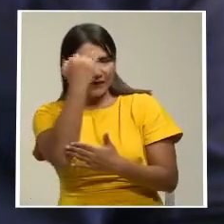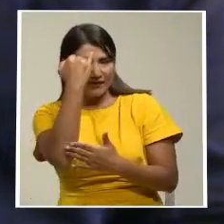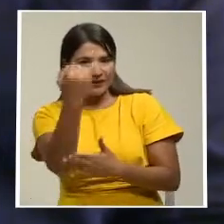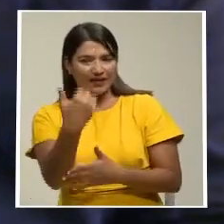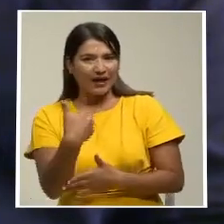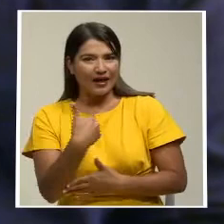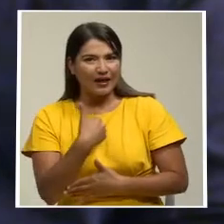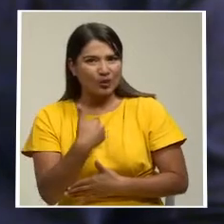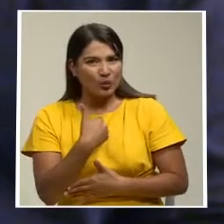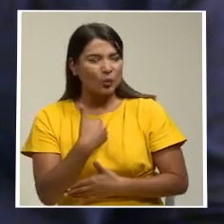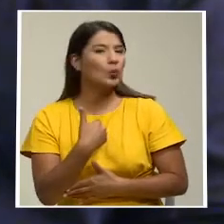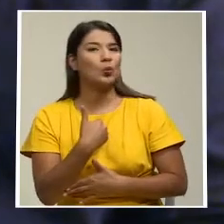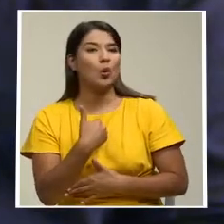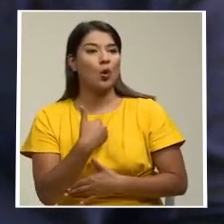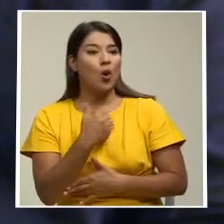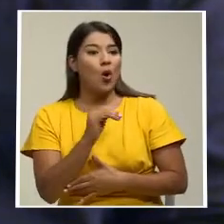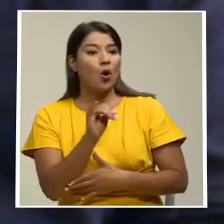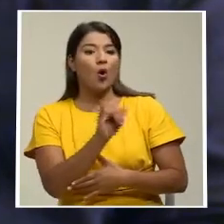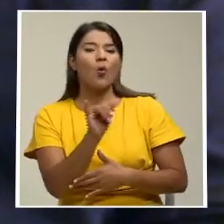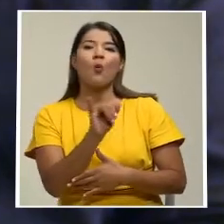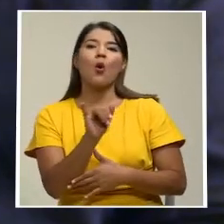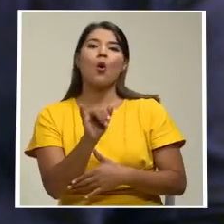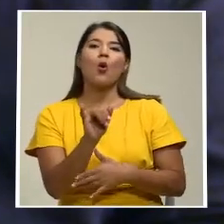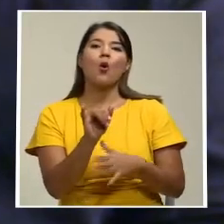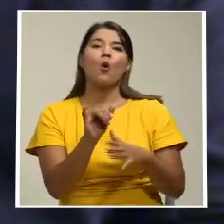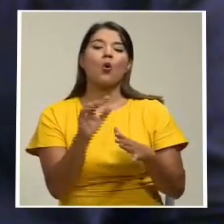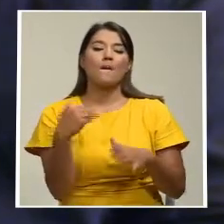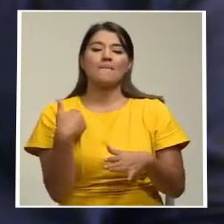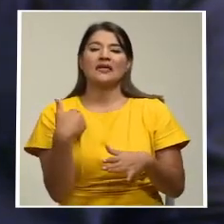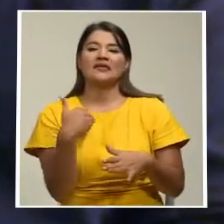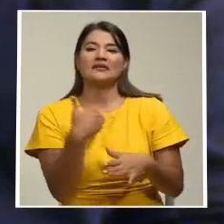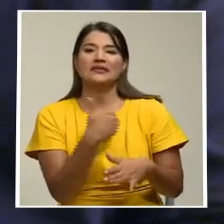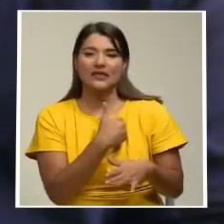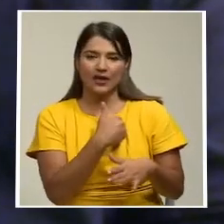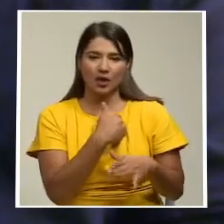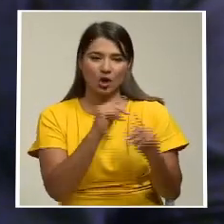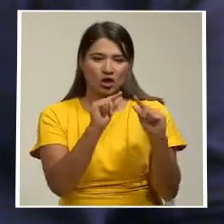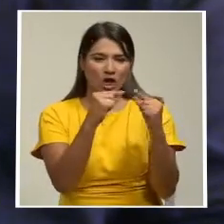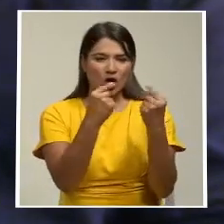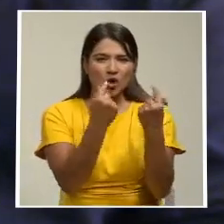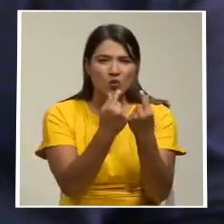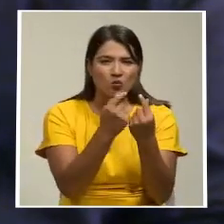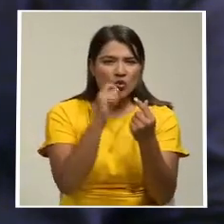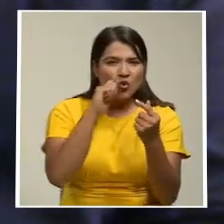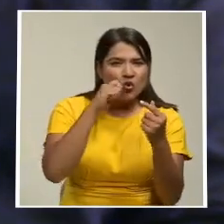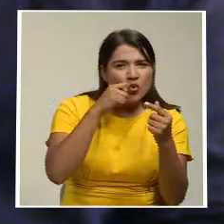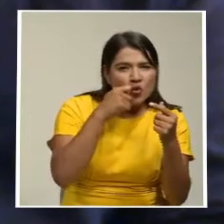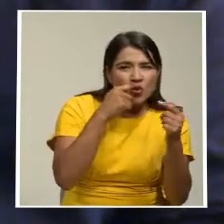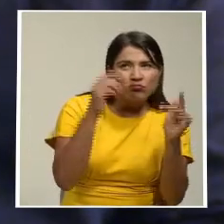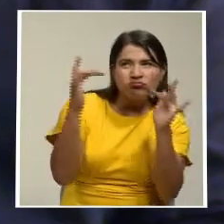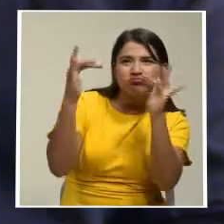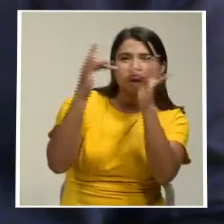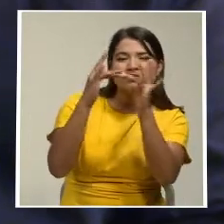de este Ministerio de Asuntos Ultraterrestres que está creando el presidente Daniel